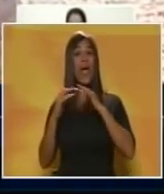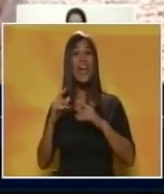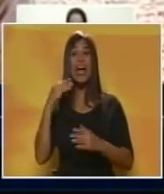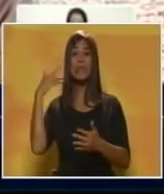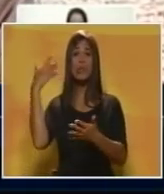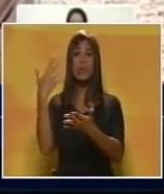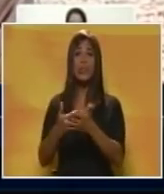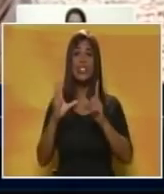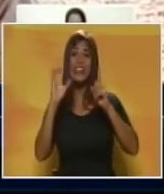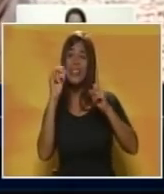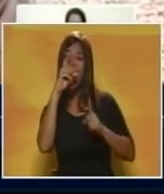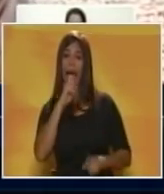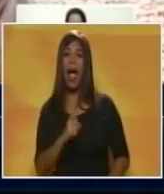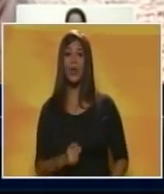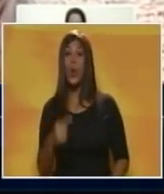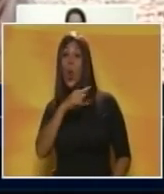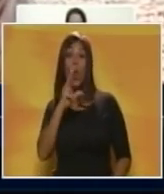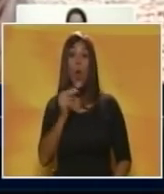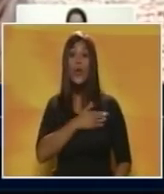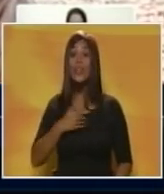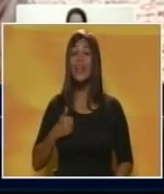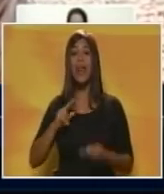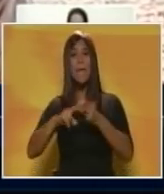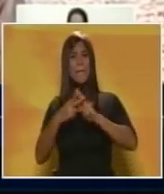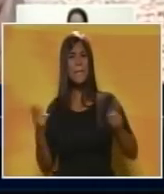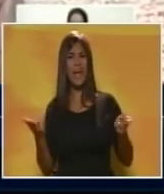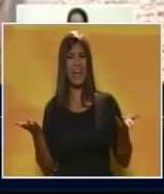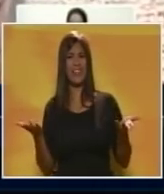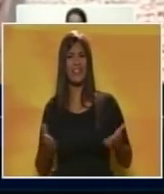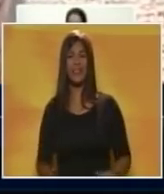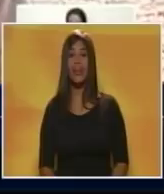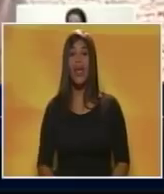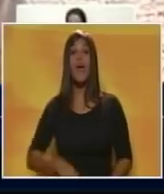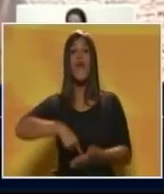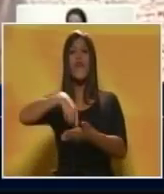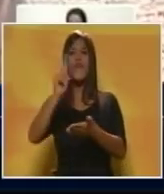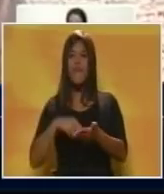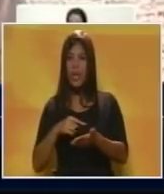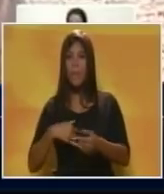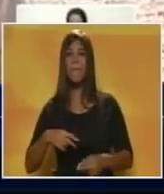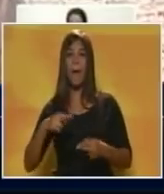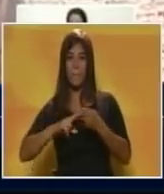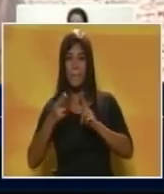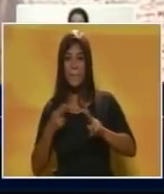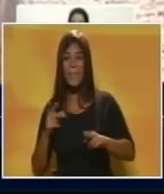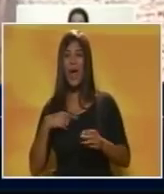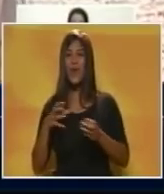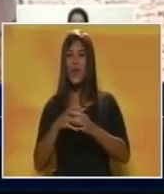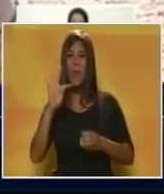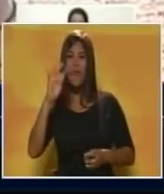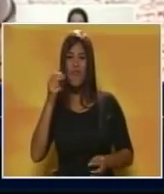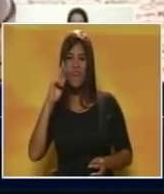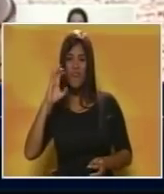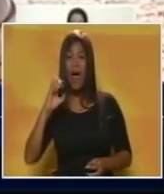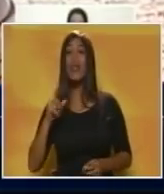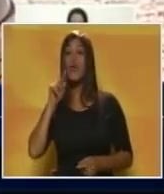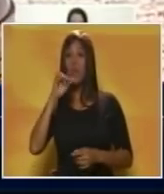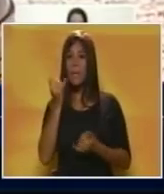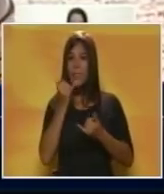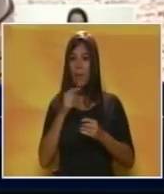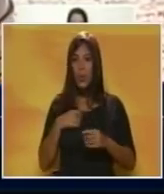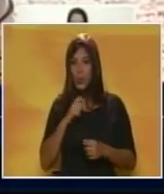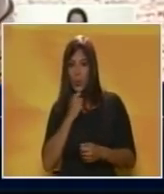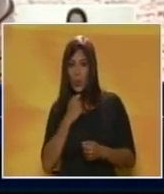60 años. No han querido hacer la paz. Firmaron la paz con la FARC y están matando a los guerrilleros de la